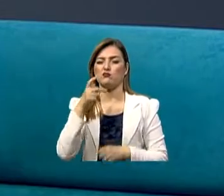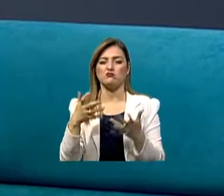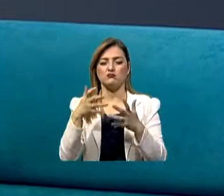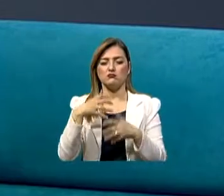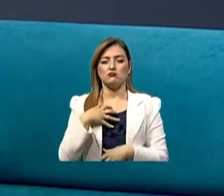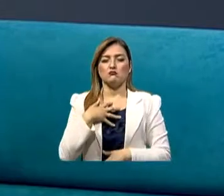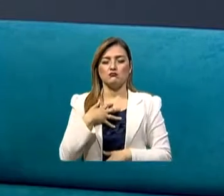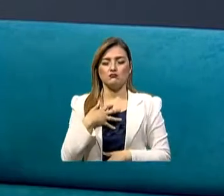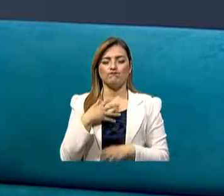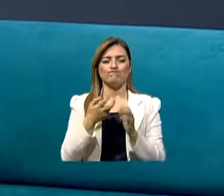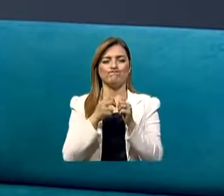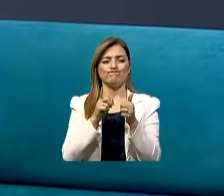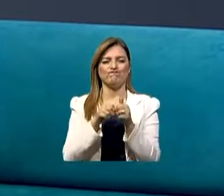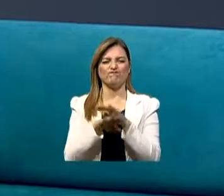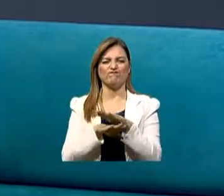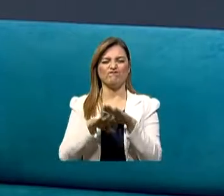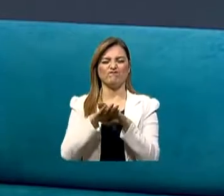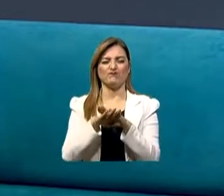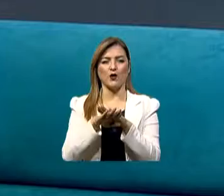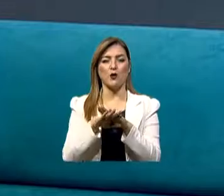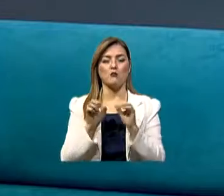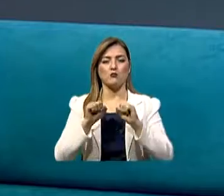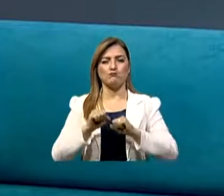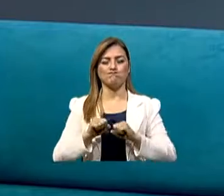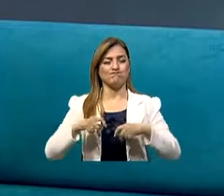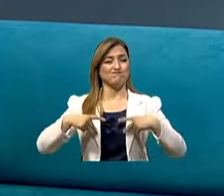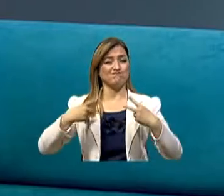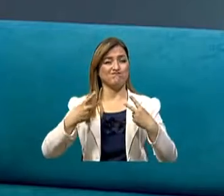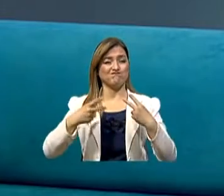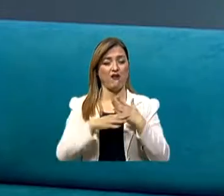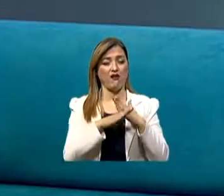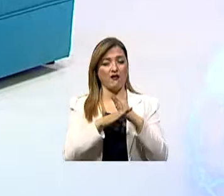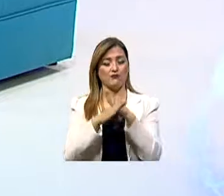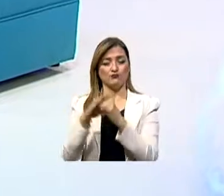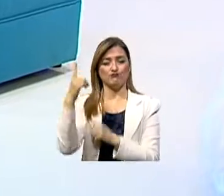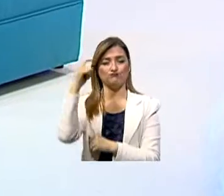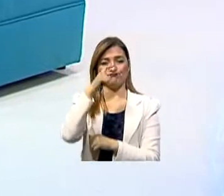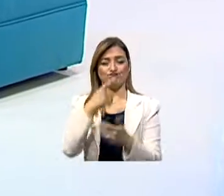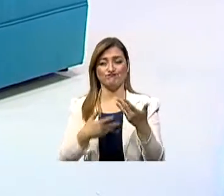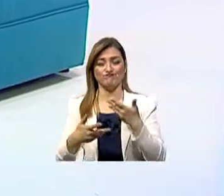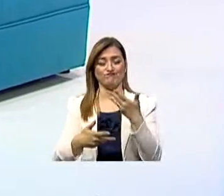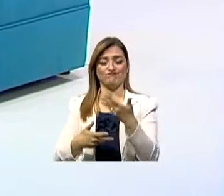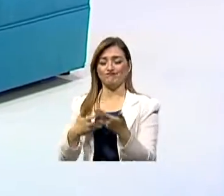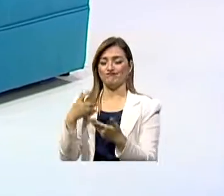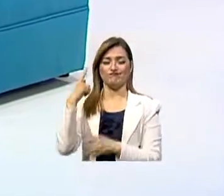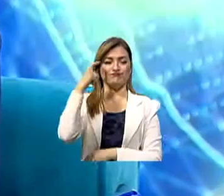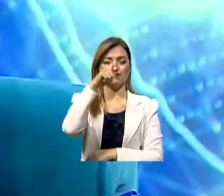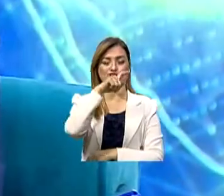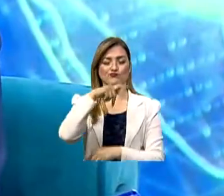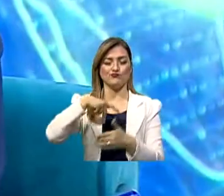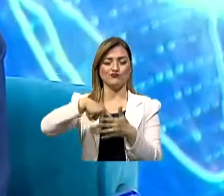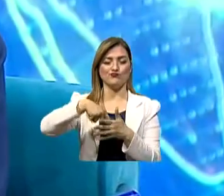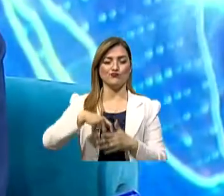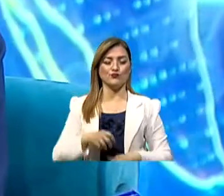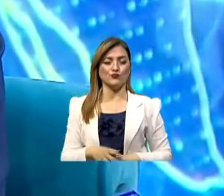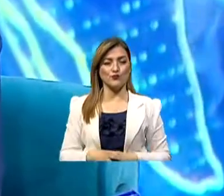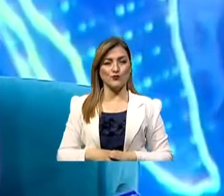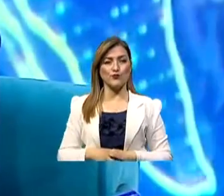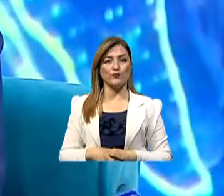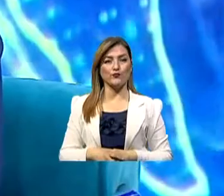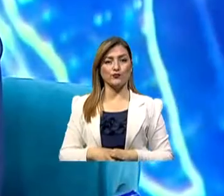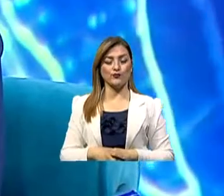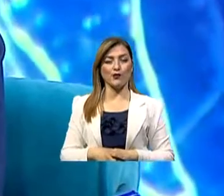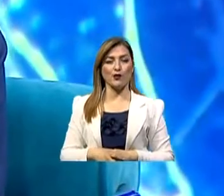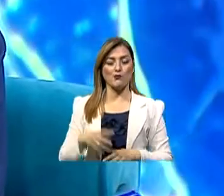son básicamente fue limitando mis posibilidades de desenvolverme en la vida diaria no limitando y sin